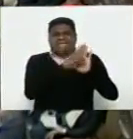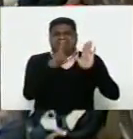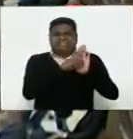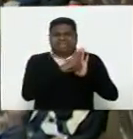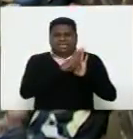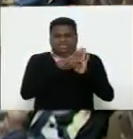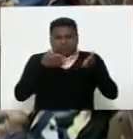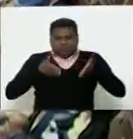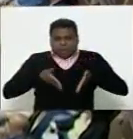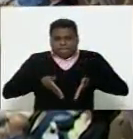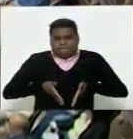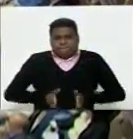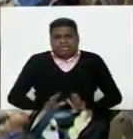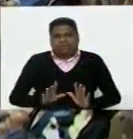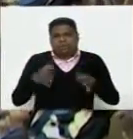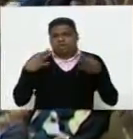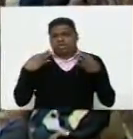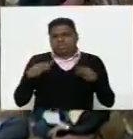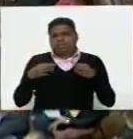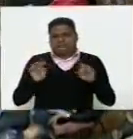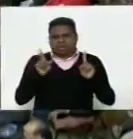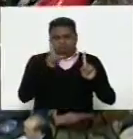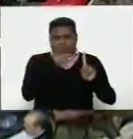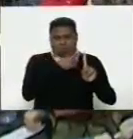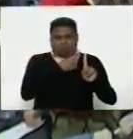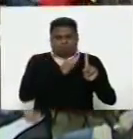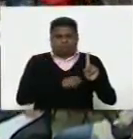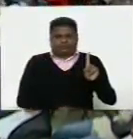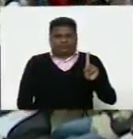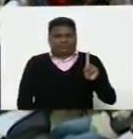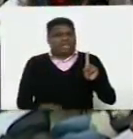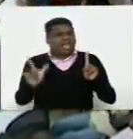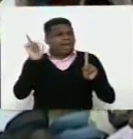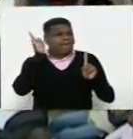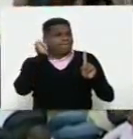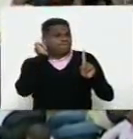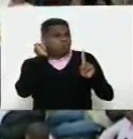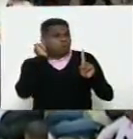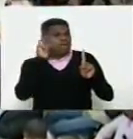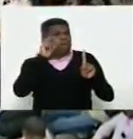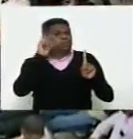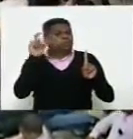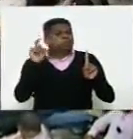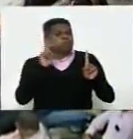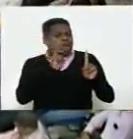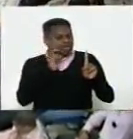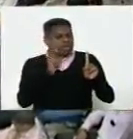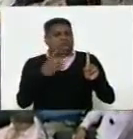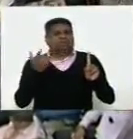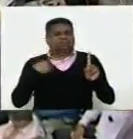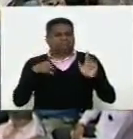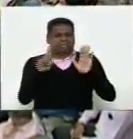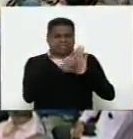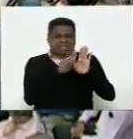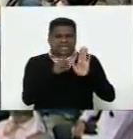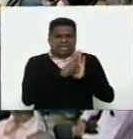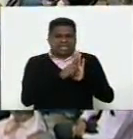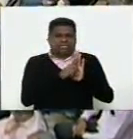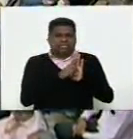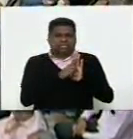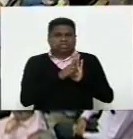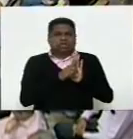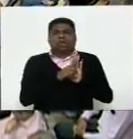nacimiento humanizado. 1. Las mujeres gestantes tienen derecho a ser tratadas como